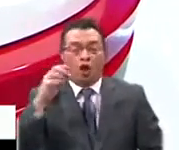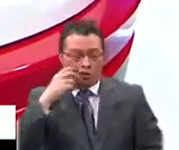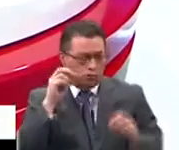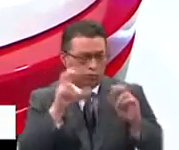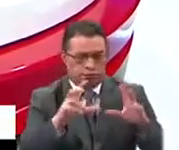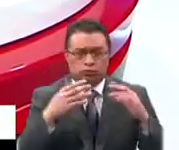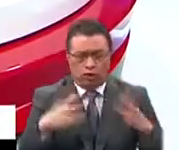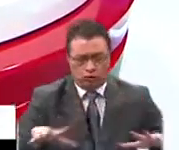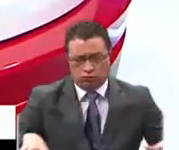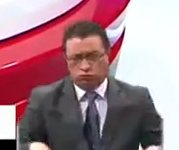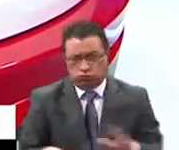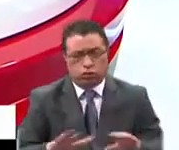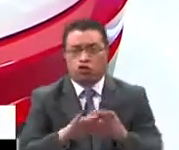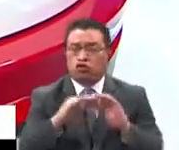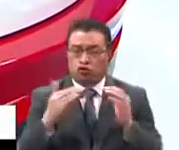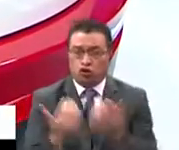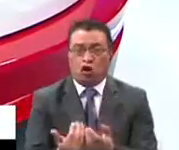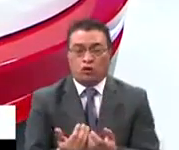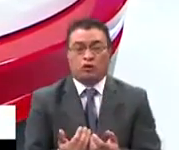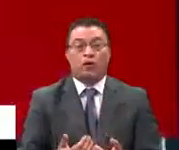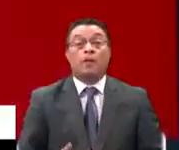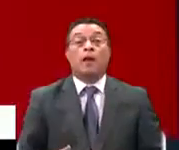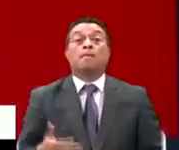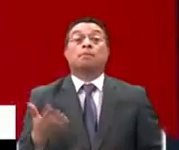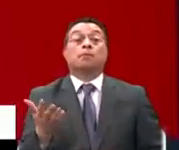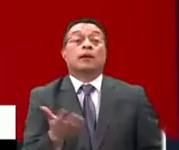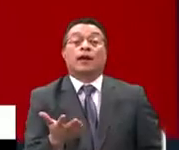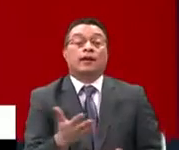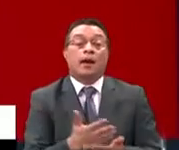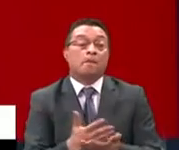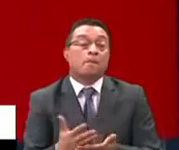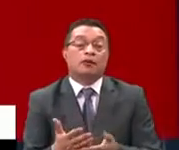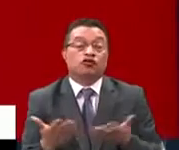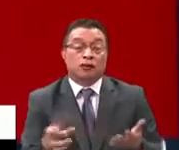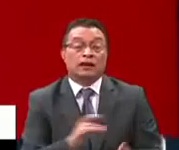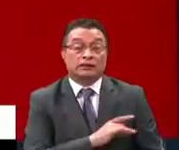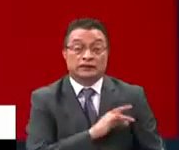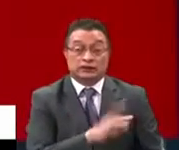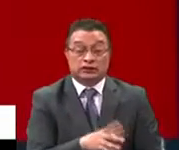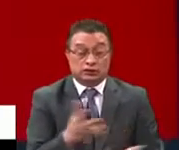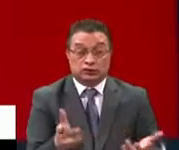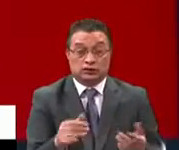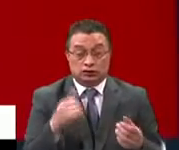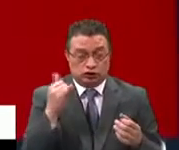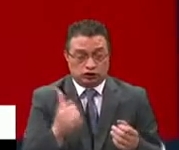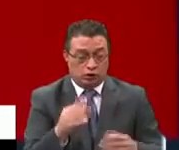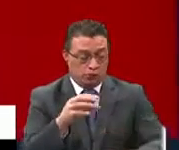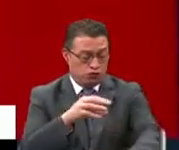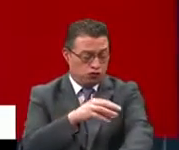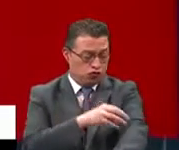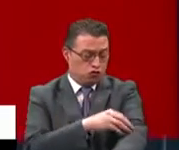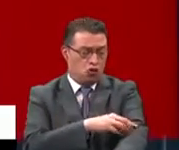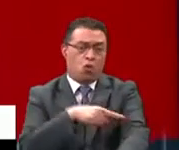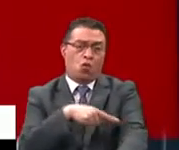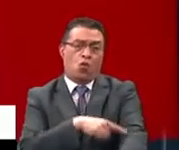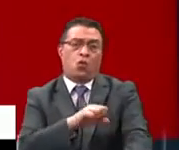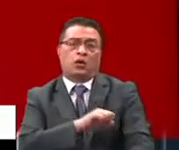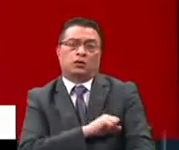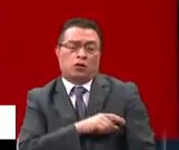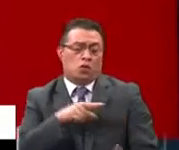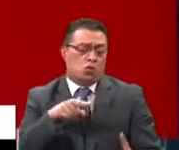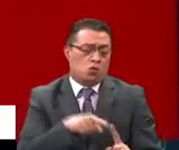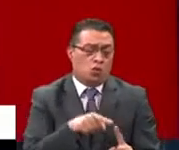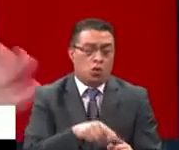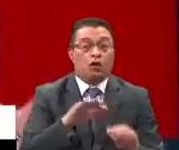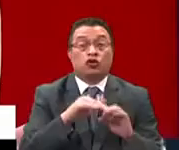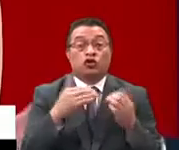tema y de acción en este tema. Ocurre que, bueno, nuestro país es un país tremendamente centralizado, y eso hace que